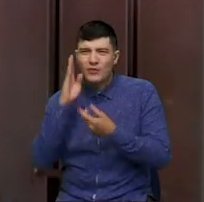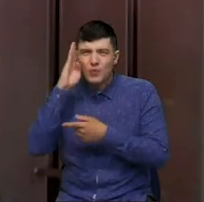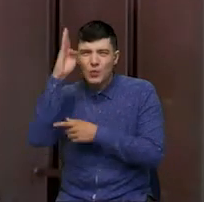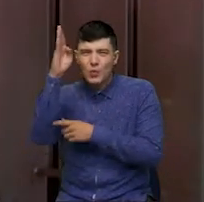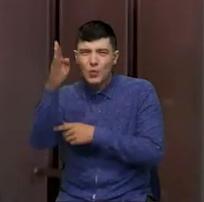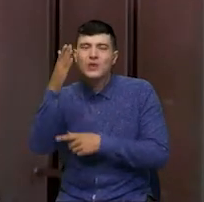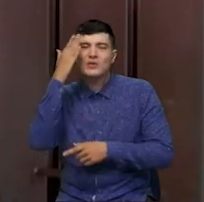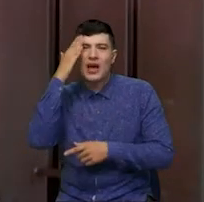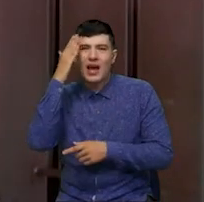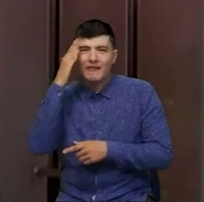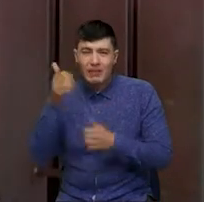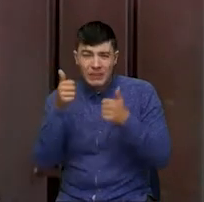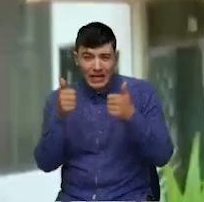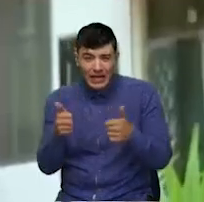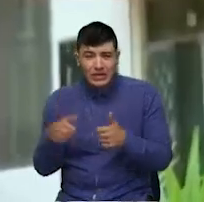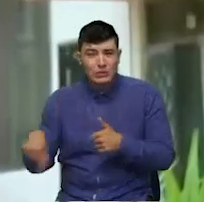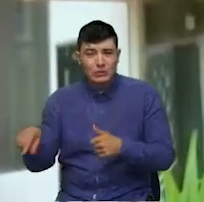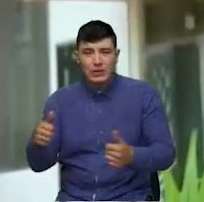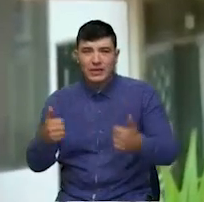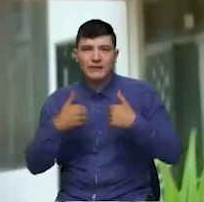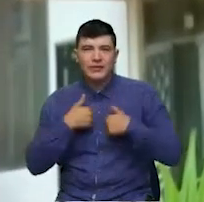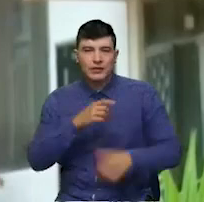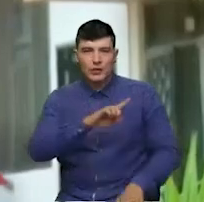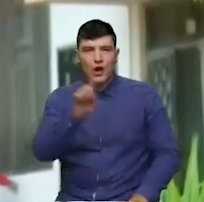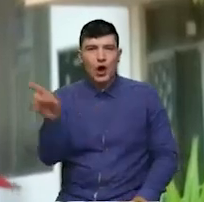que no es nada grato para ellos.